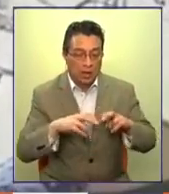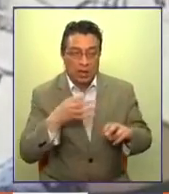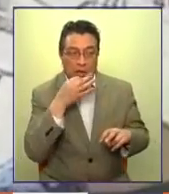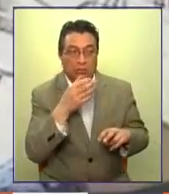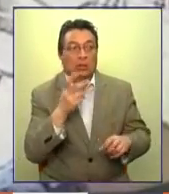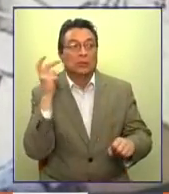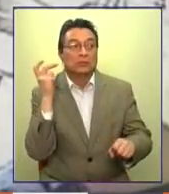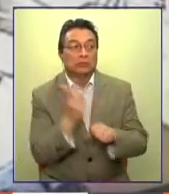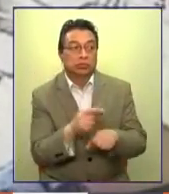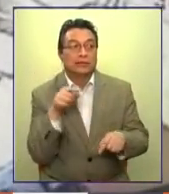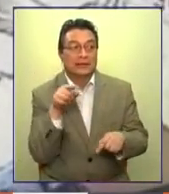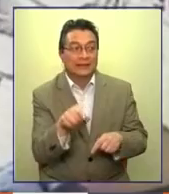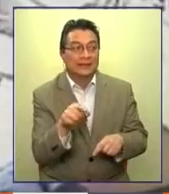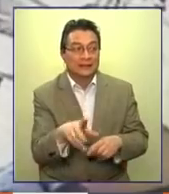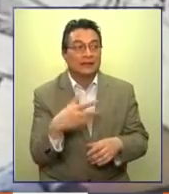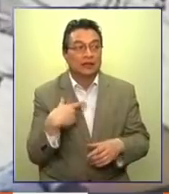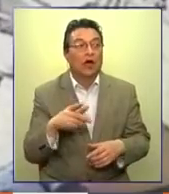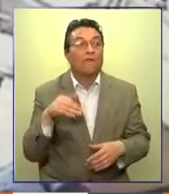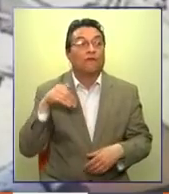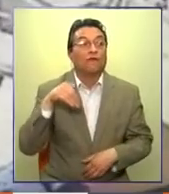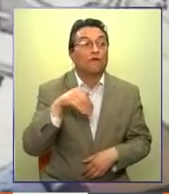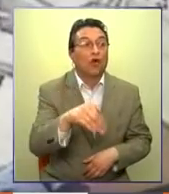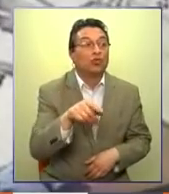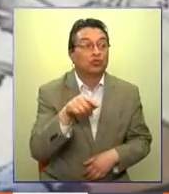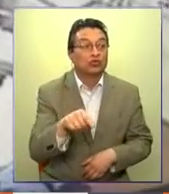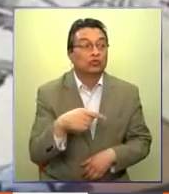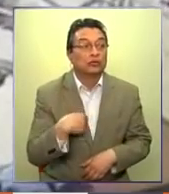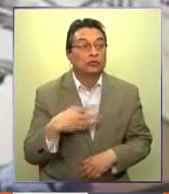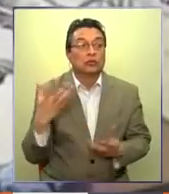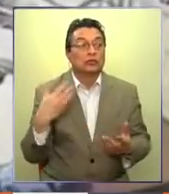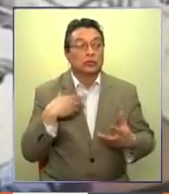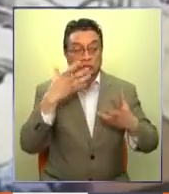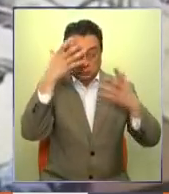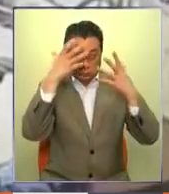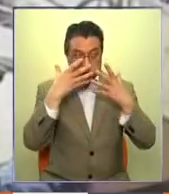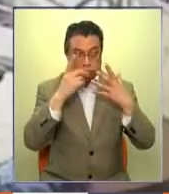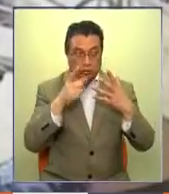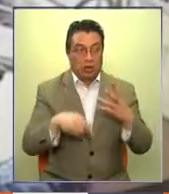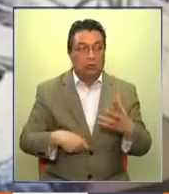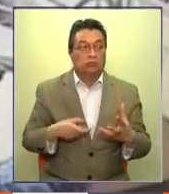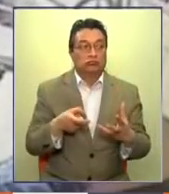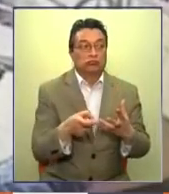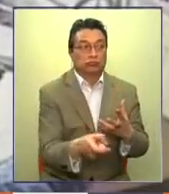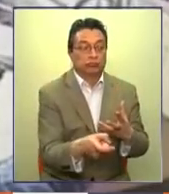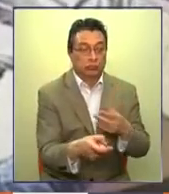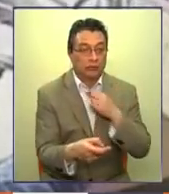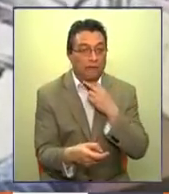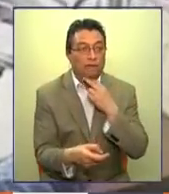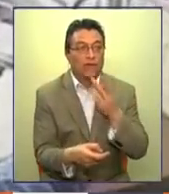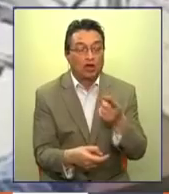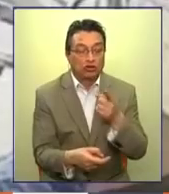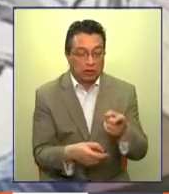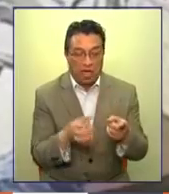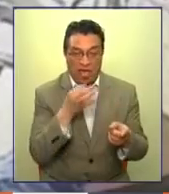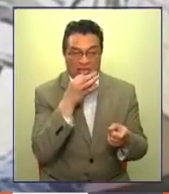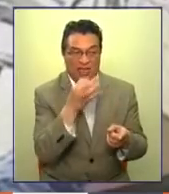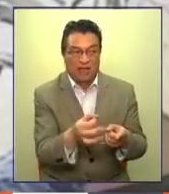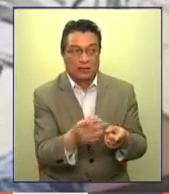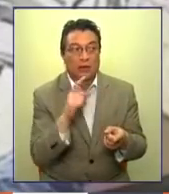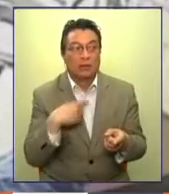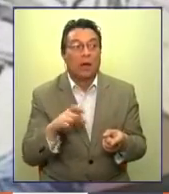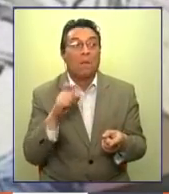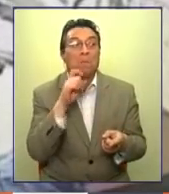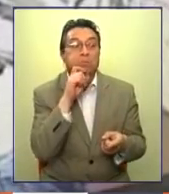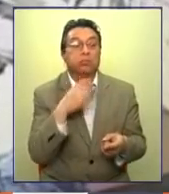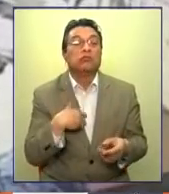asaltar el depósito de una línea de buses. Nunca se sacó el casco, sí su pistola y su voz les dijo a las víctimas quién les